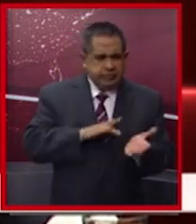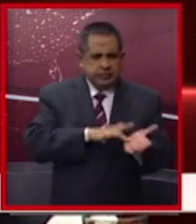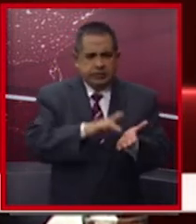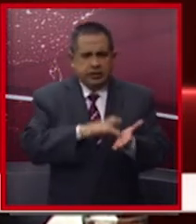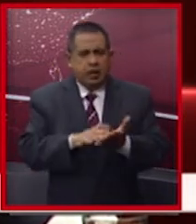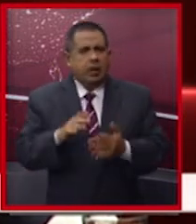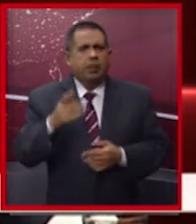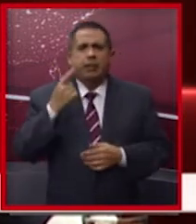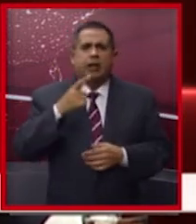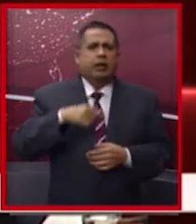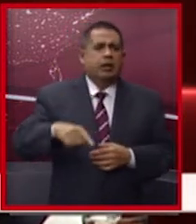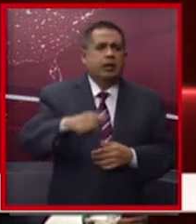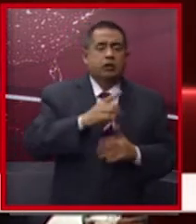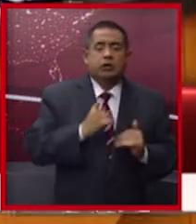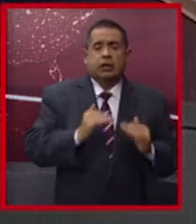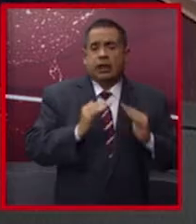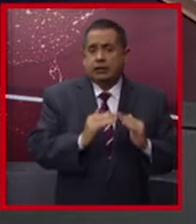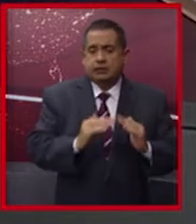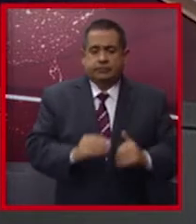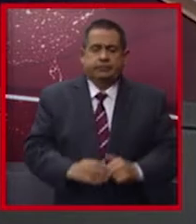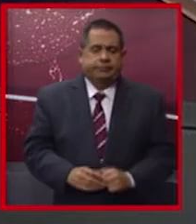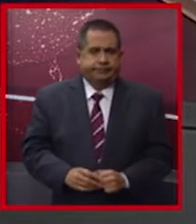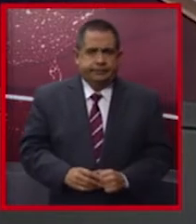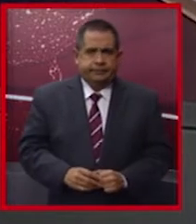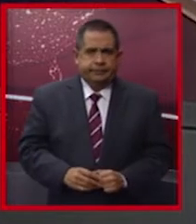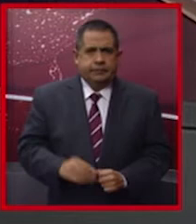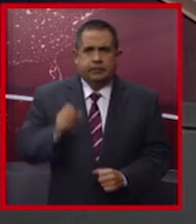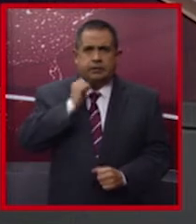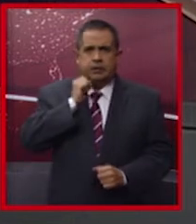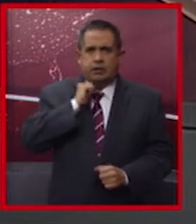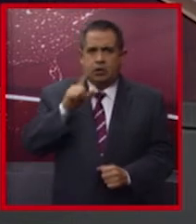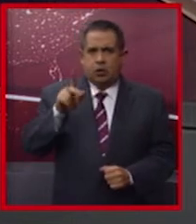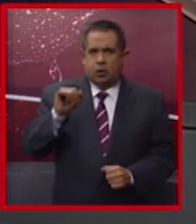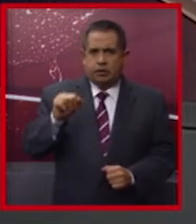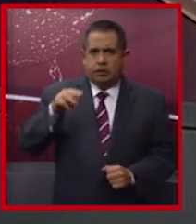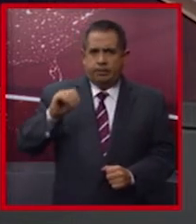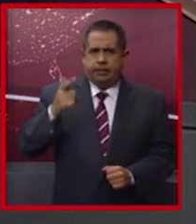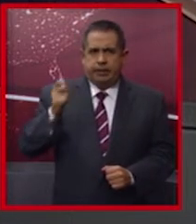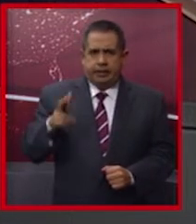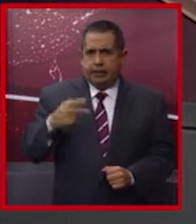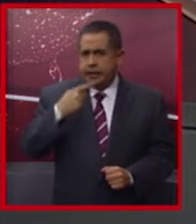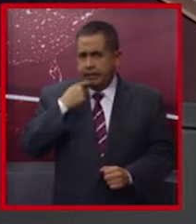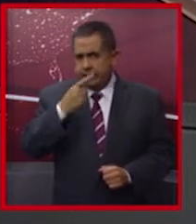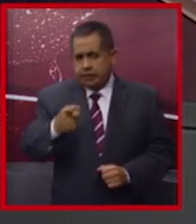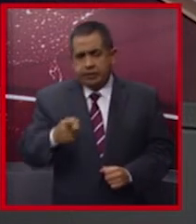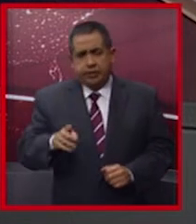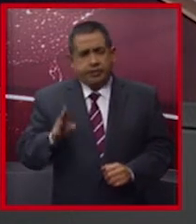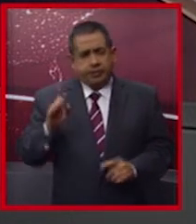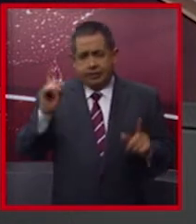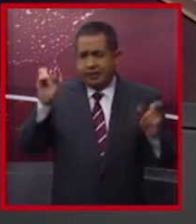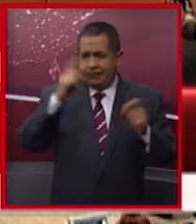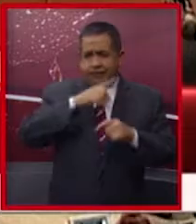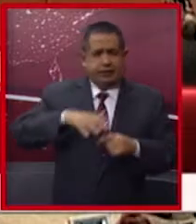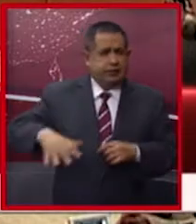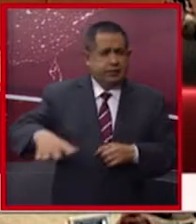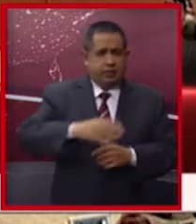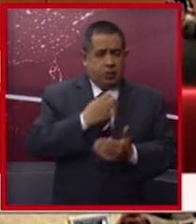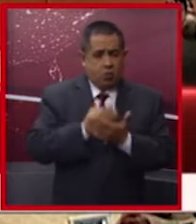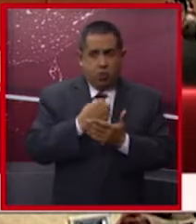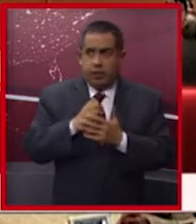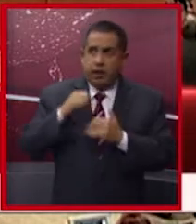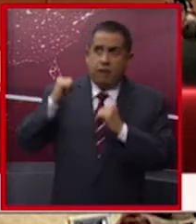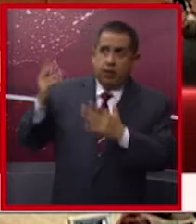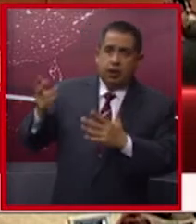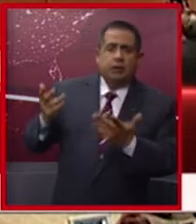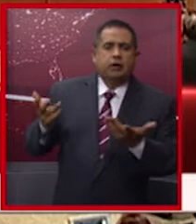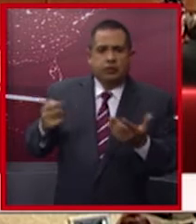el caso de la vivienda. El senador Luis Armando Melgar Bravo afirmó que ante una compleja situación económica exterior,